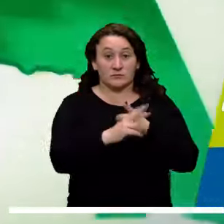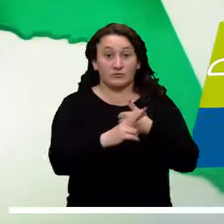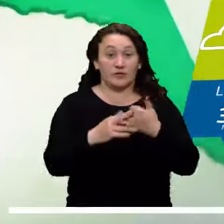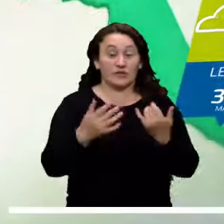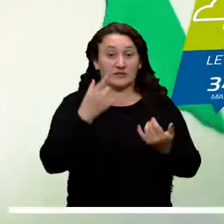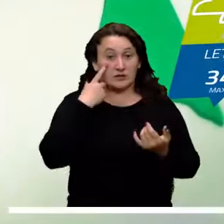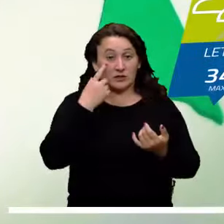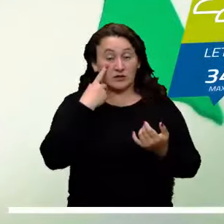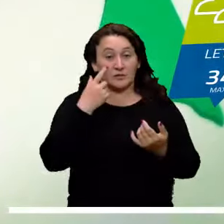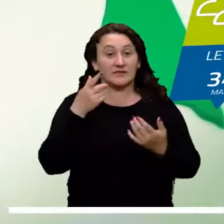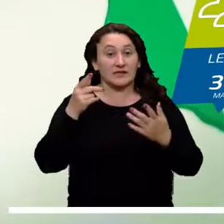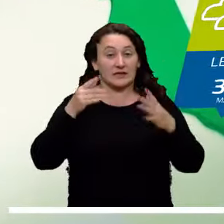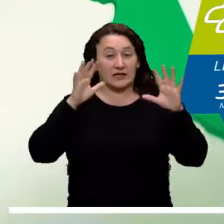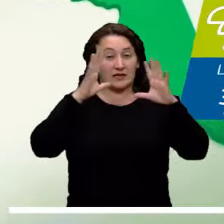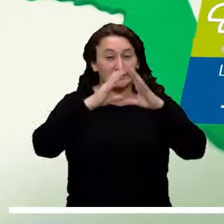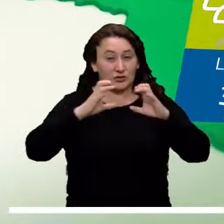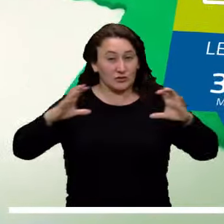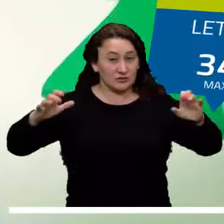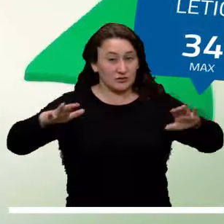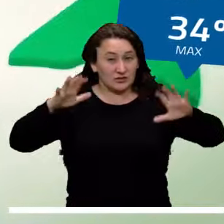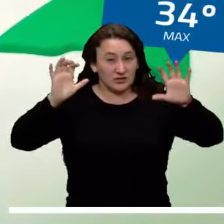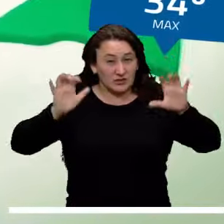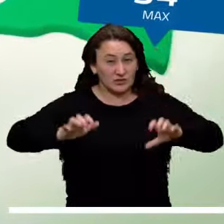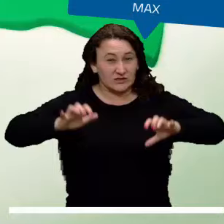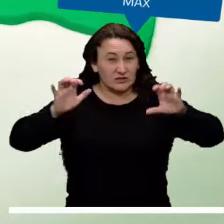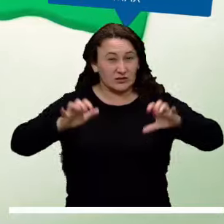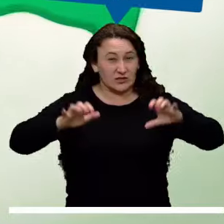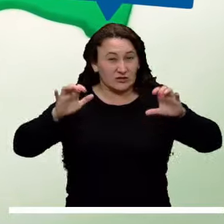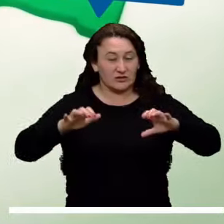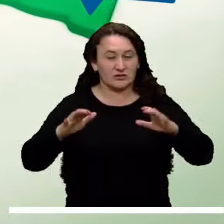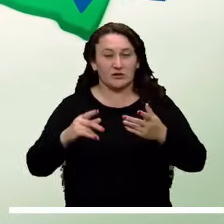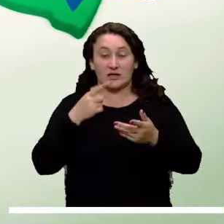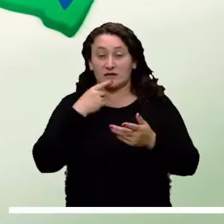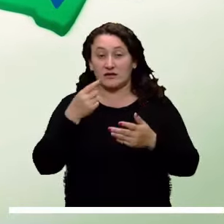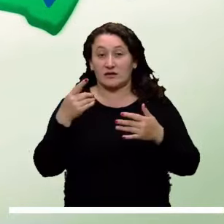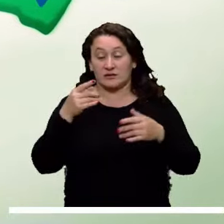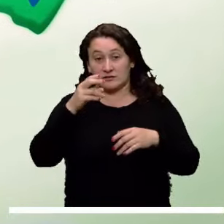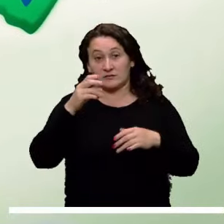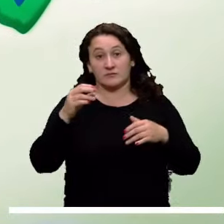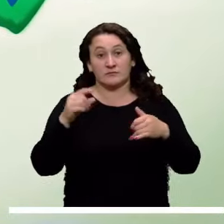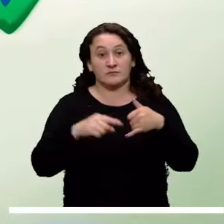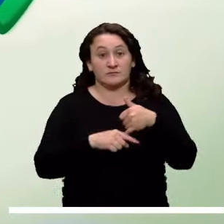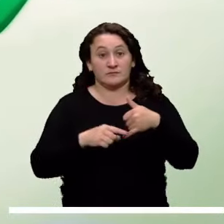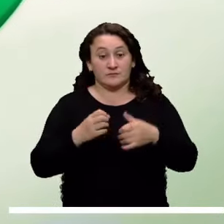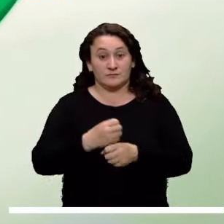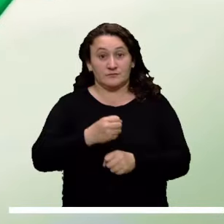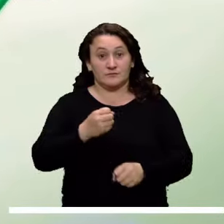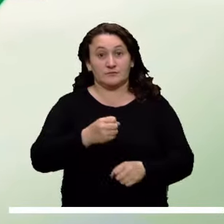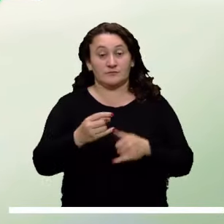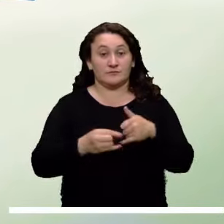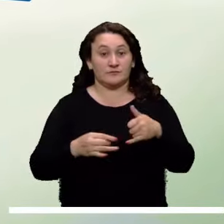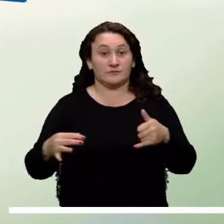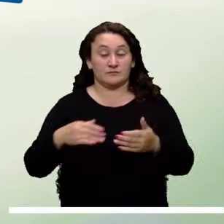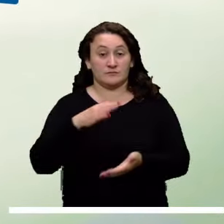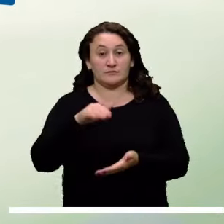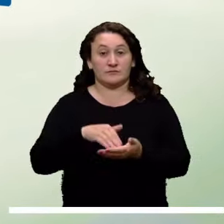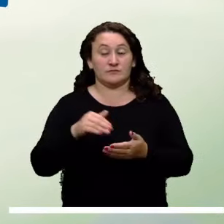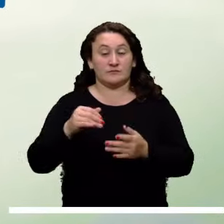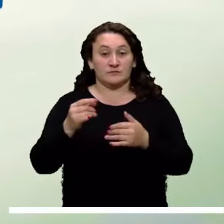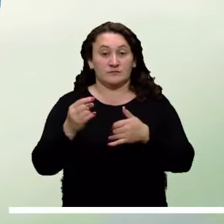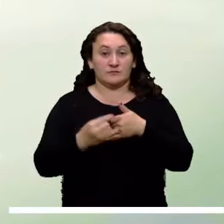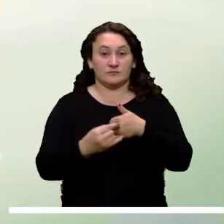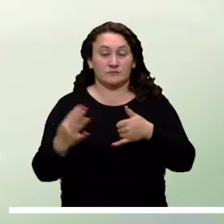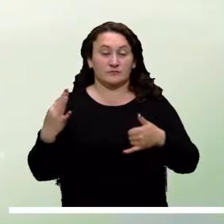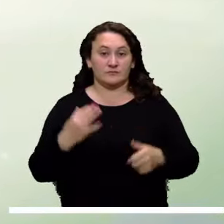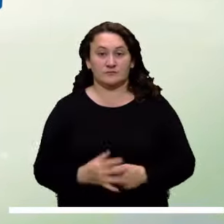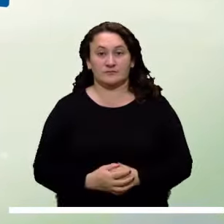La Orinoquía permanecerá nublada y con lluvias ocasionales al oriente de Amazonas, Vaupés, Guainía y centro